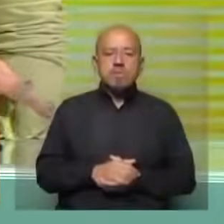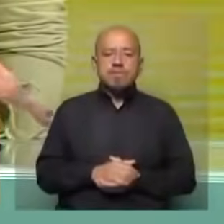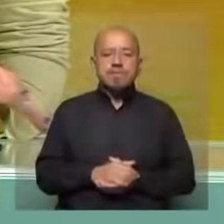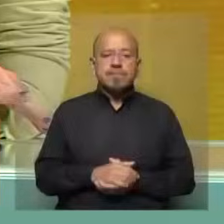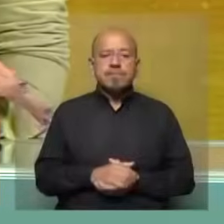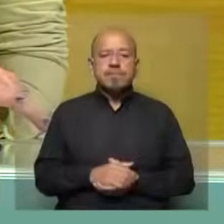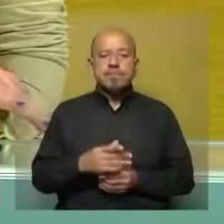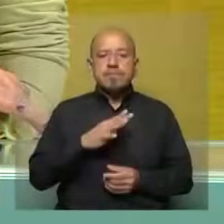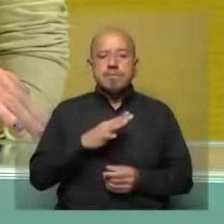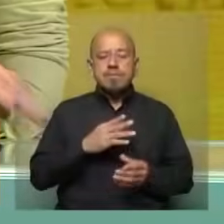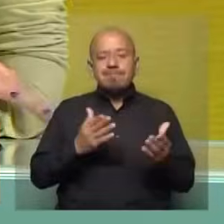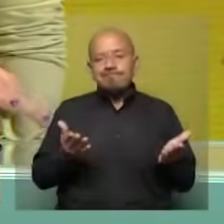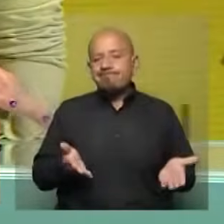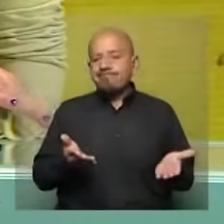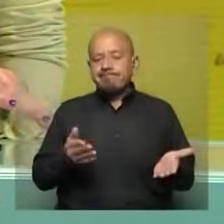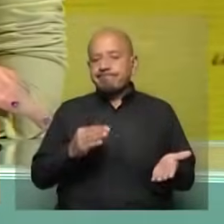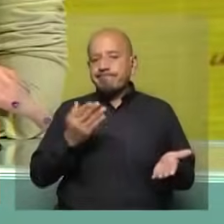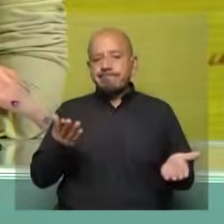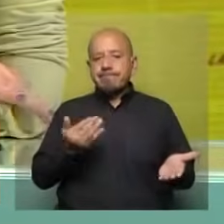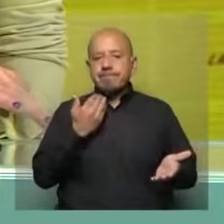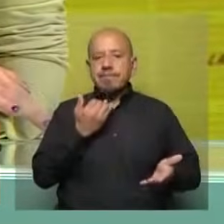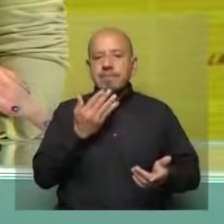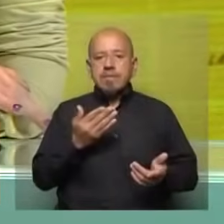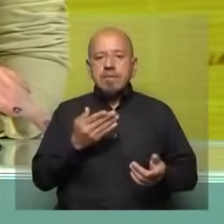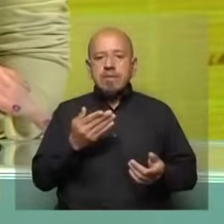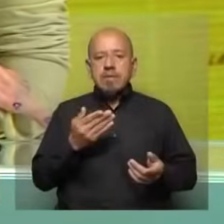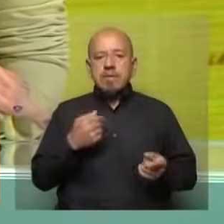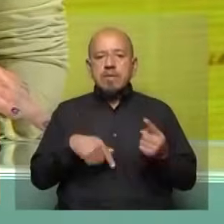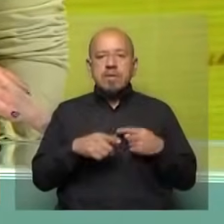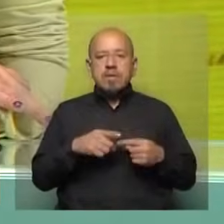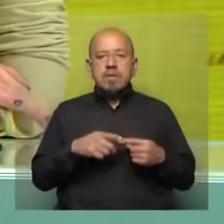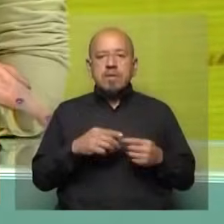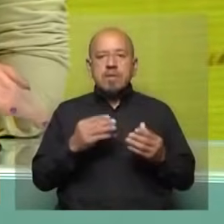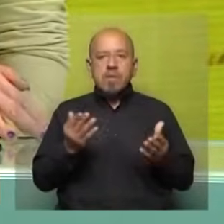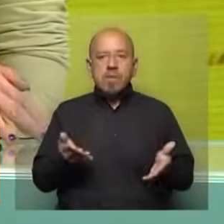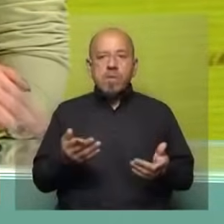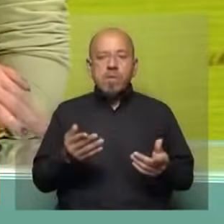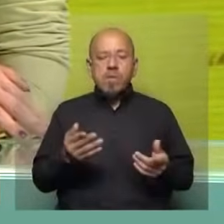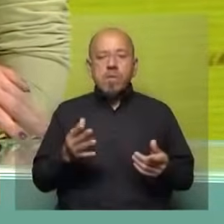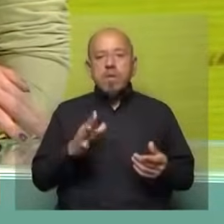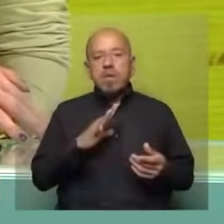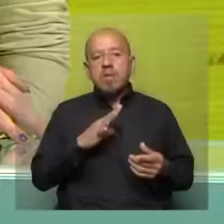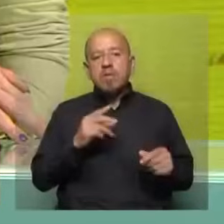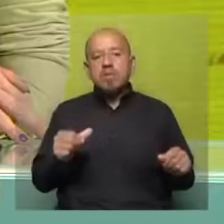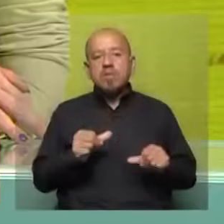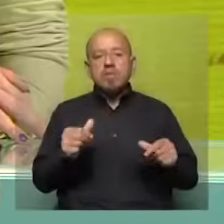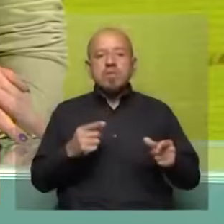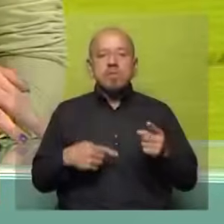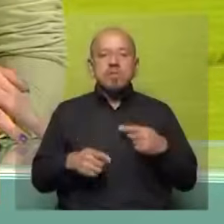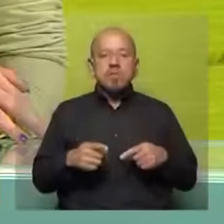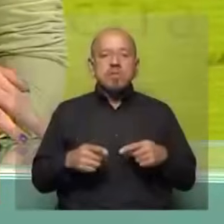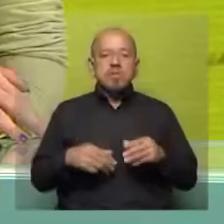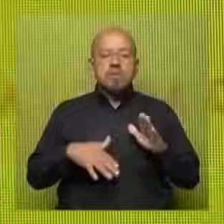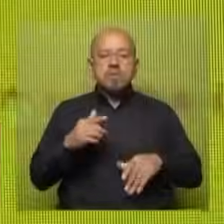un enorme desconocimiento sobre cómo funciona el fenómeno y cuáles son sus implicancias. Sí. Uno a